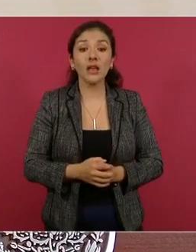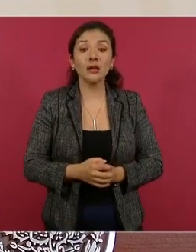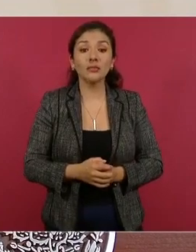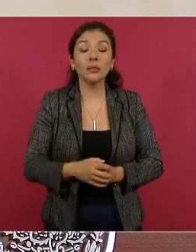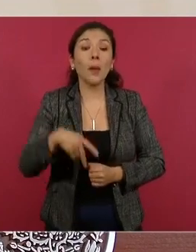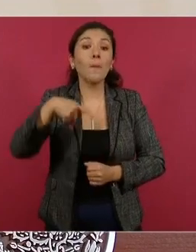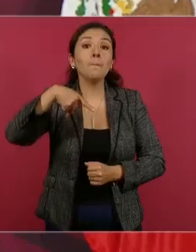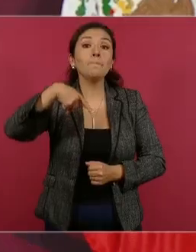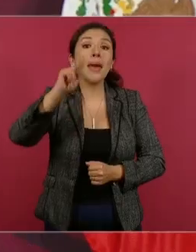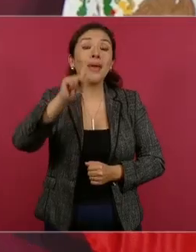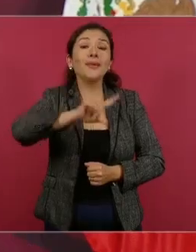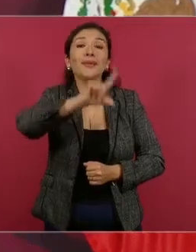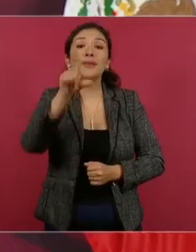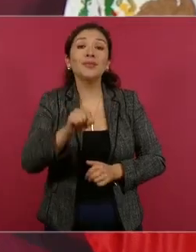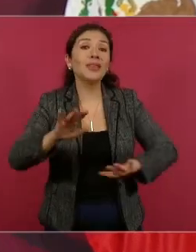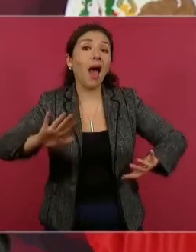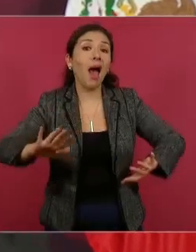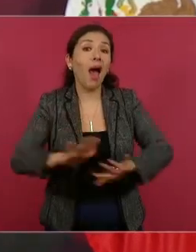se da el cambio?